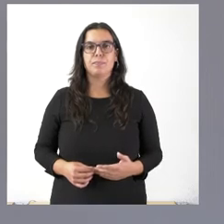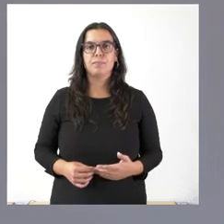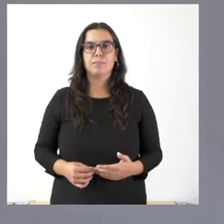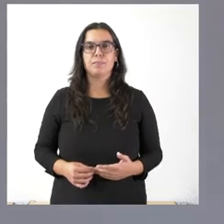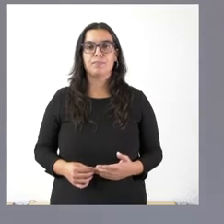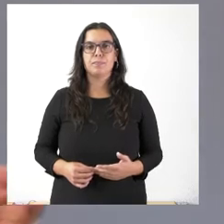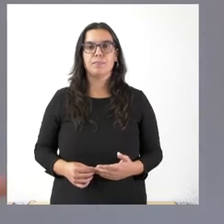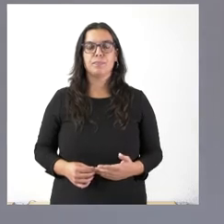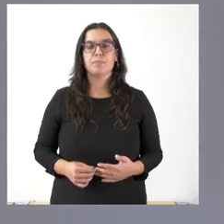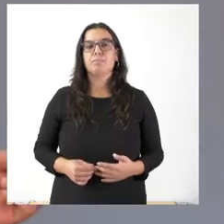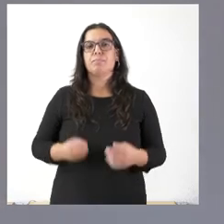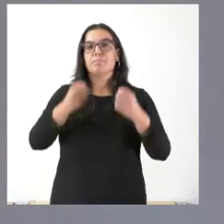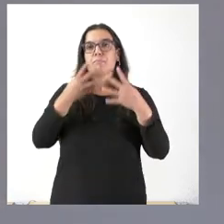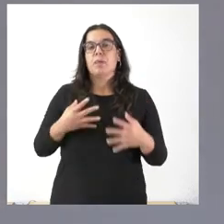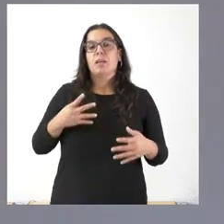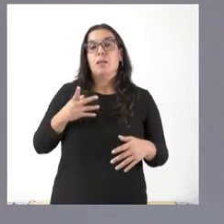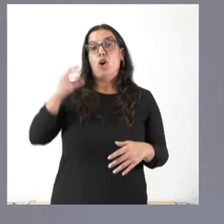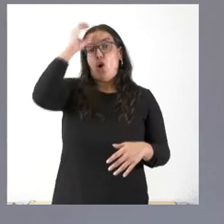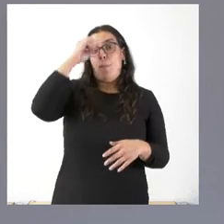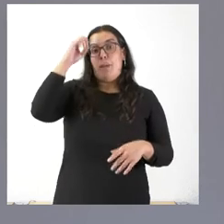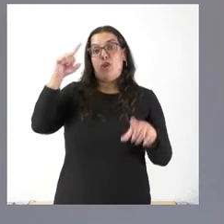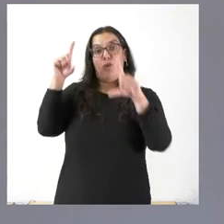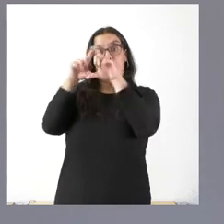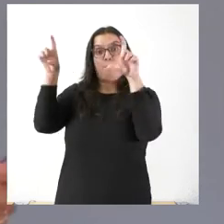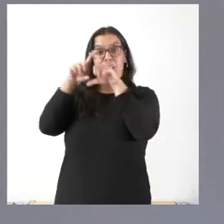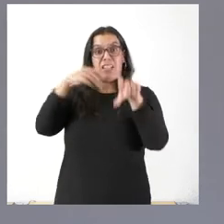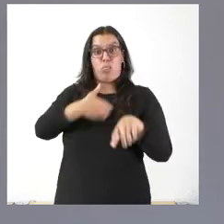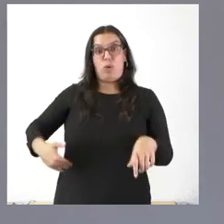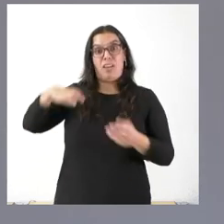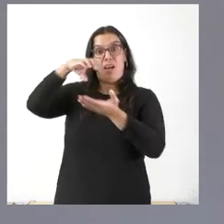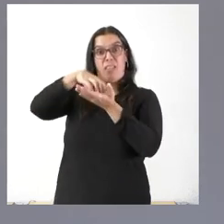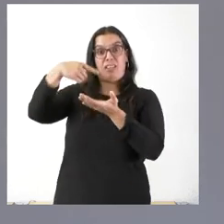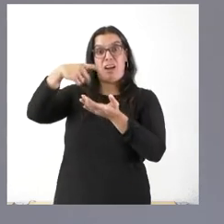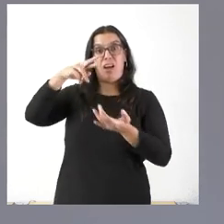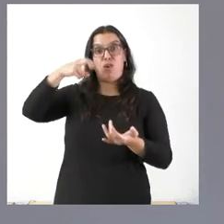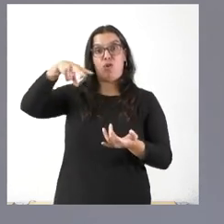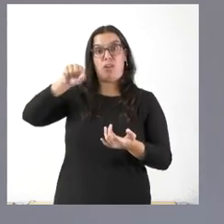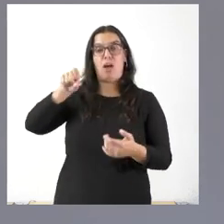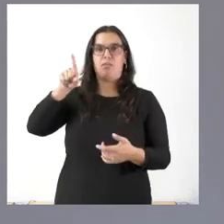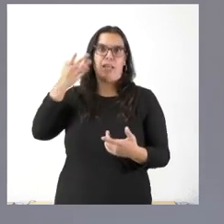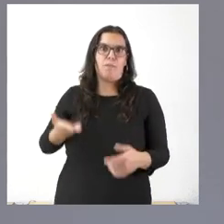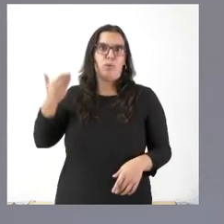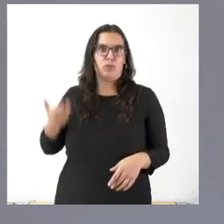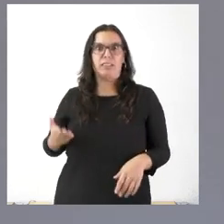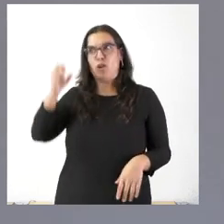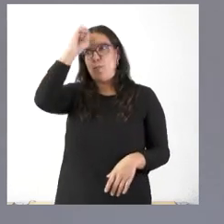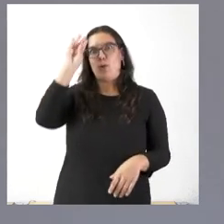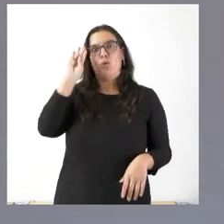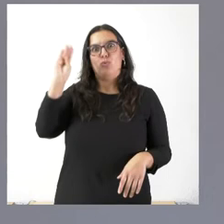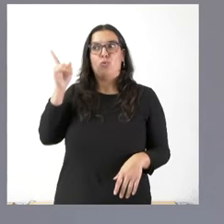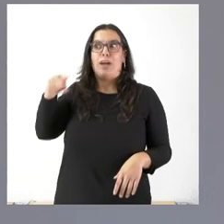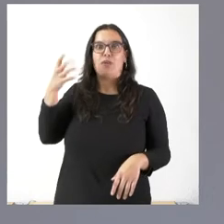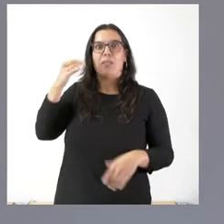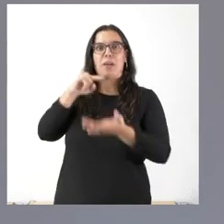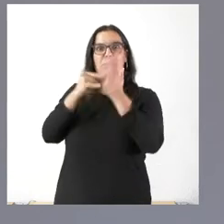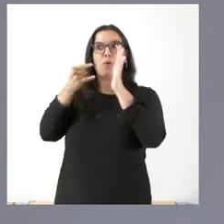Muy bien. La opinión de los promotores es muy importante. Usted me pregunta si es así, tan importante como que tienen que ser ellos los que hipotéticamente presenten el proyecto y, por